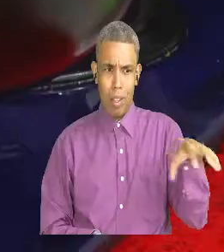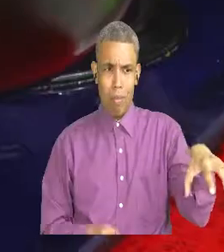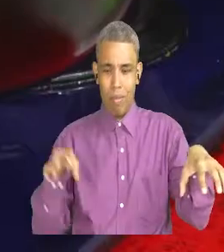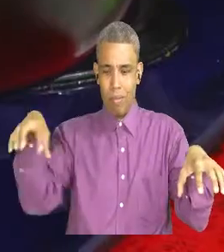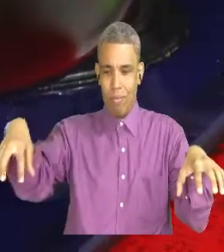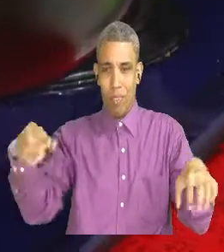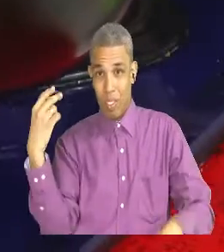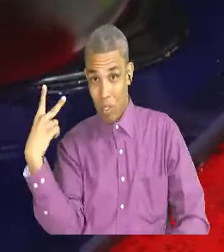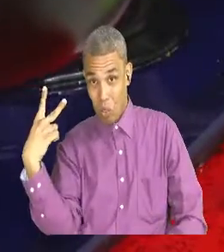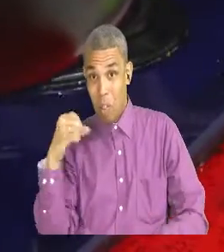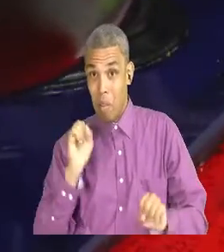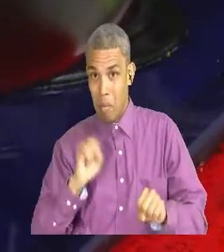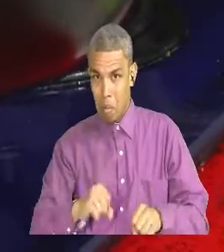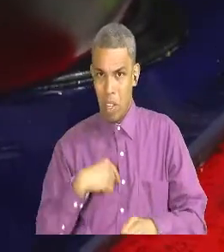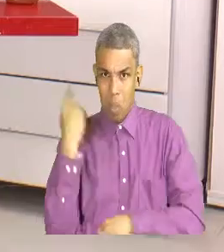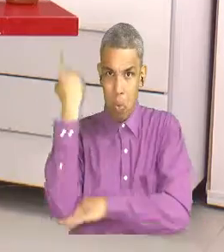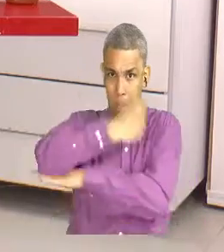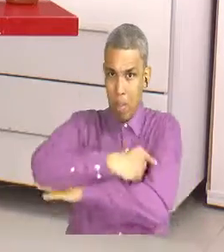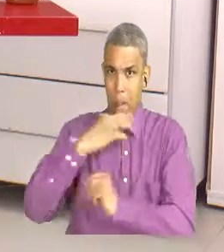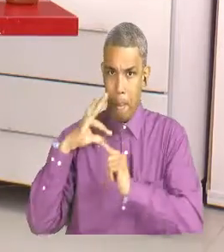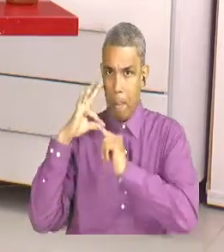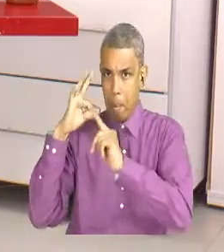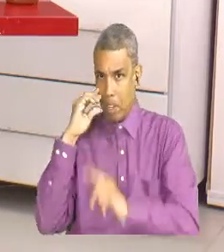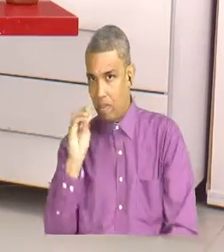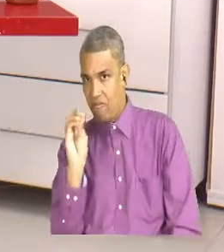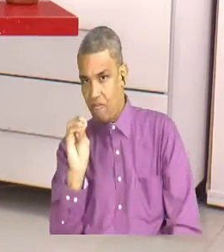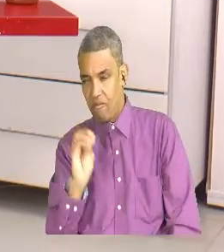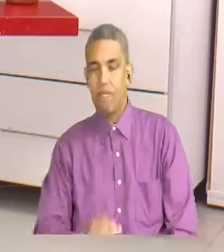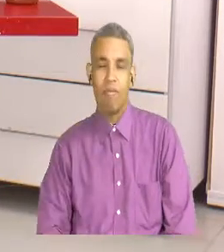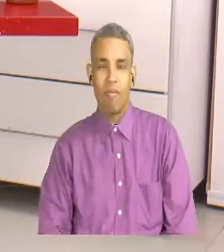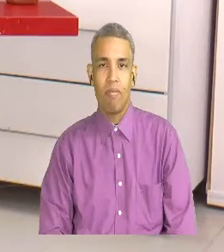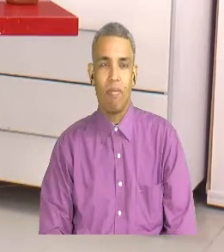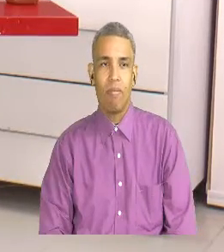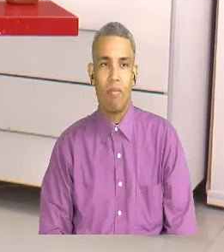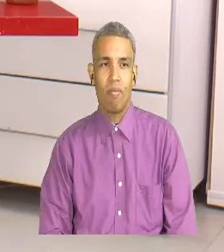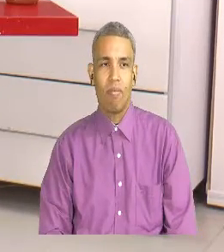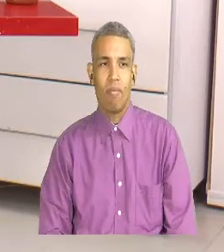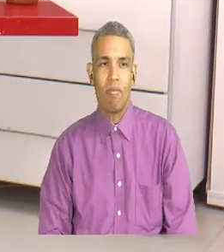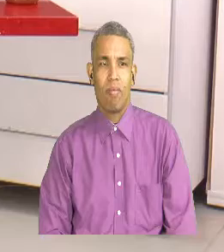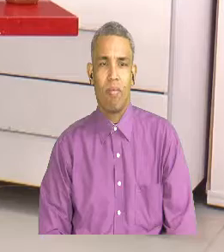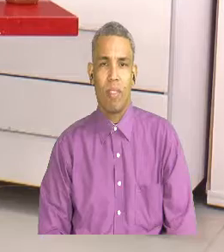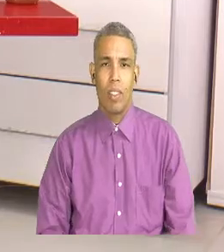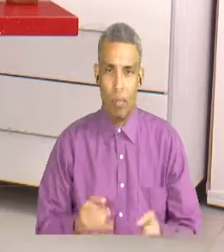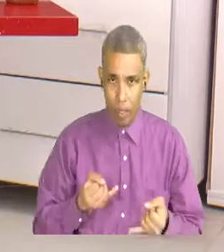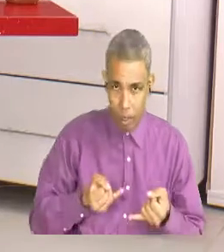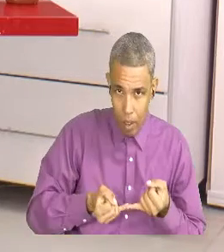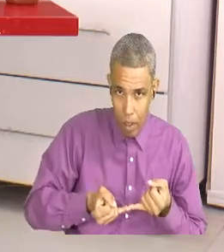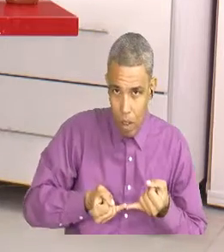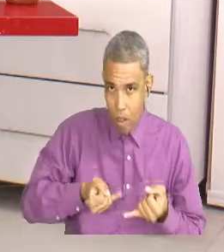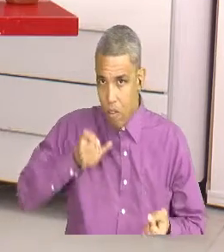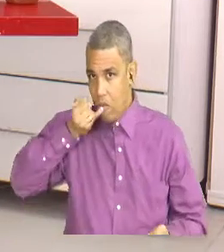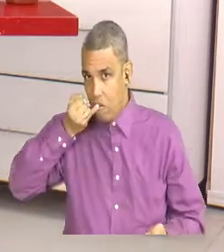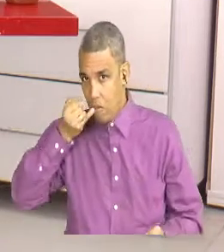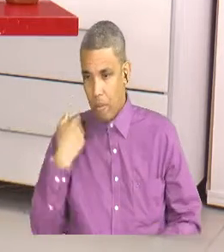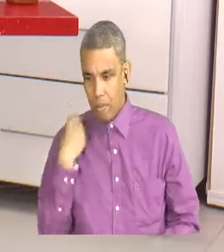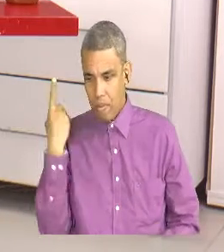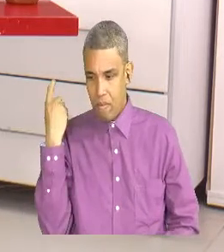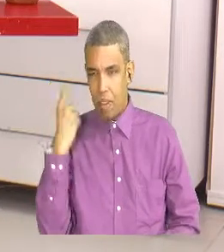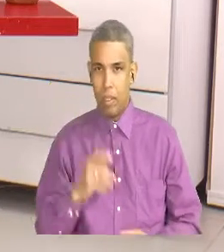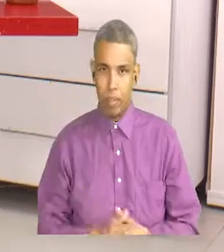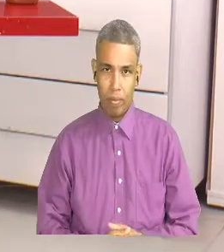oportunidad de visitarnos. Muy pendiente en la secretaria, sí, señor. Bueno, acá ya le falta poco a la pasta. Ajá. Le falta un poquito